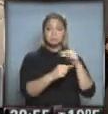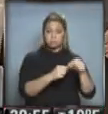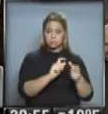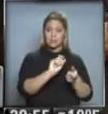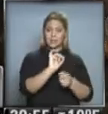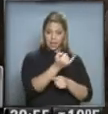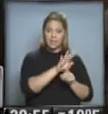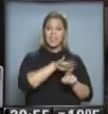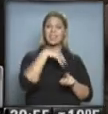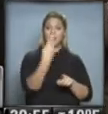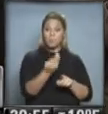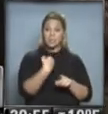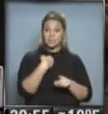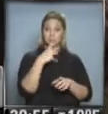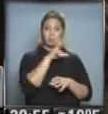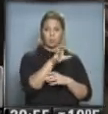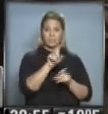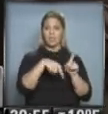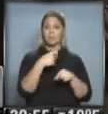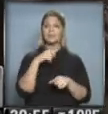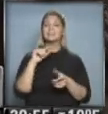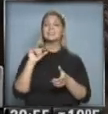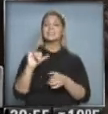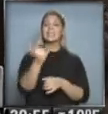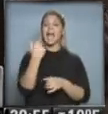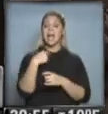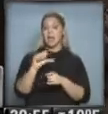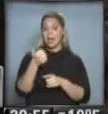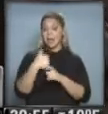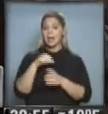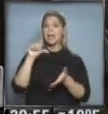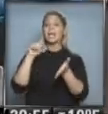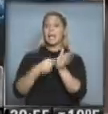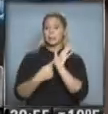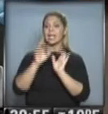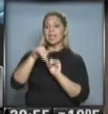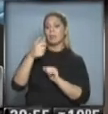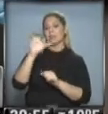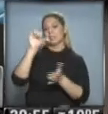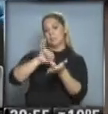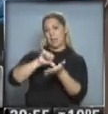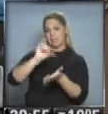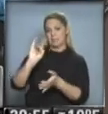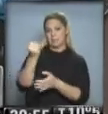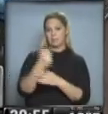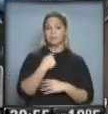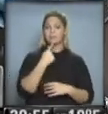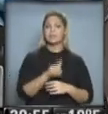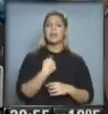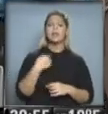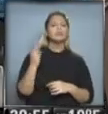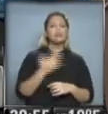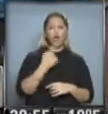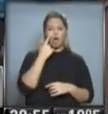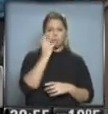y después hay que ganar la capital y después hay que ganar el país tiene todo el conocimiento